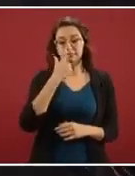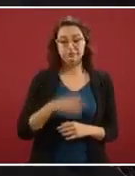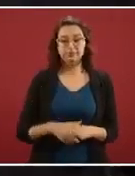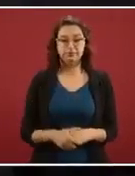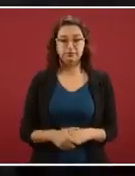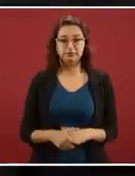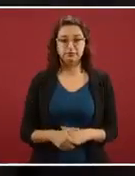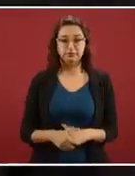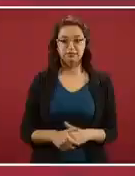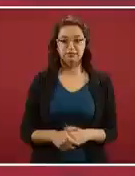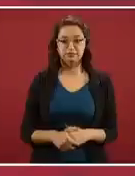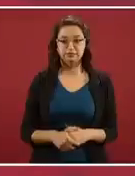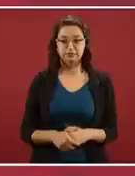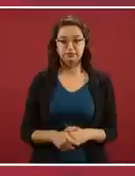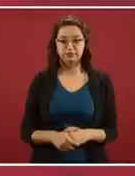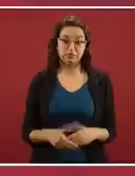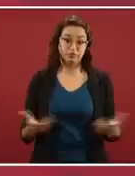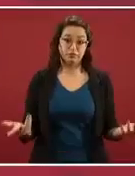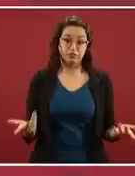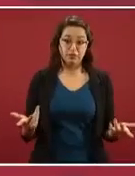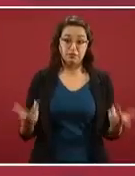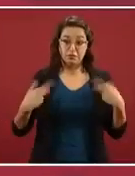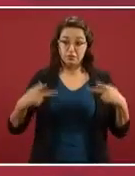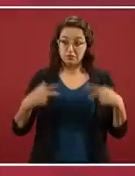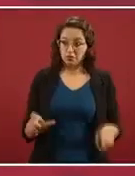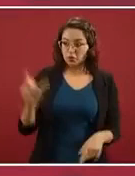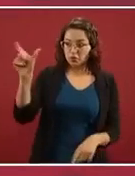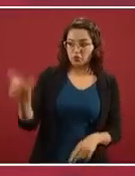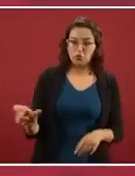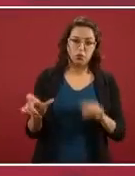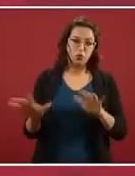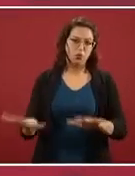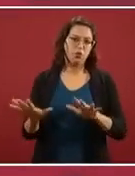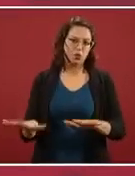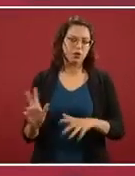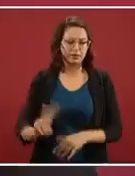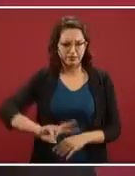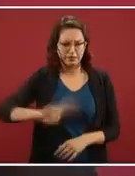de una personalidad, o sea,